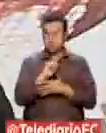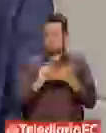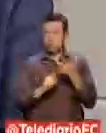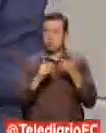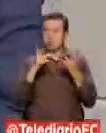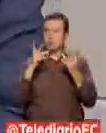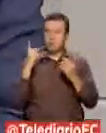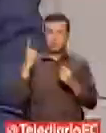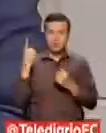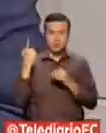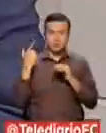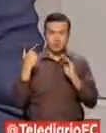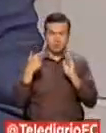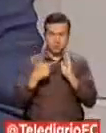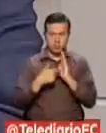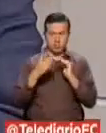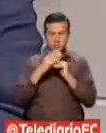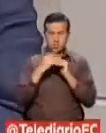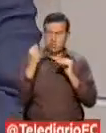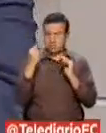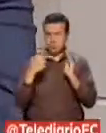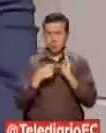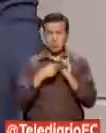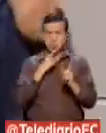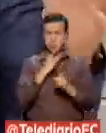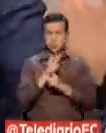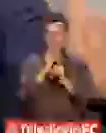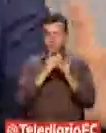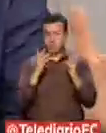miles de dólares se sienten en las redes sociales. Es parte de la...